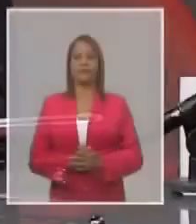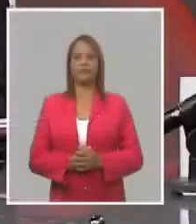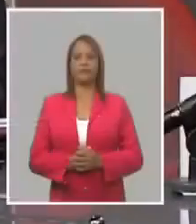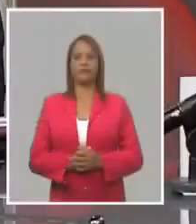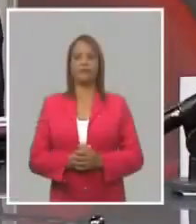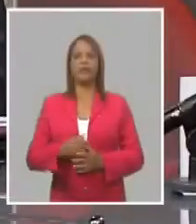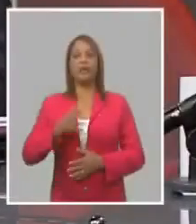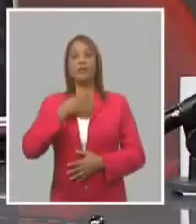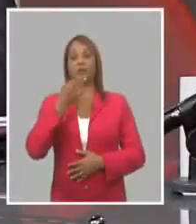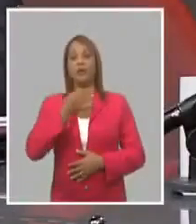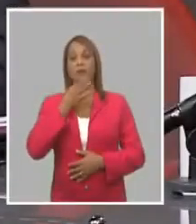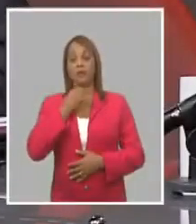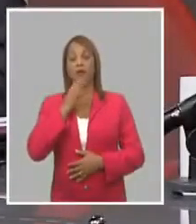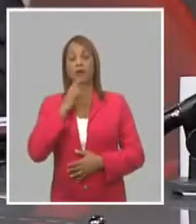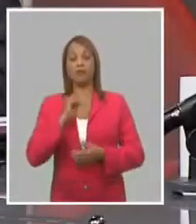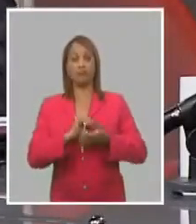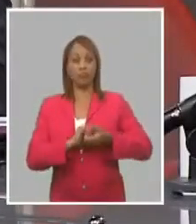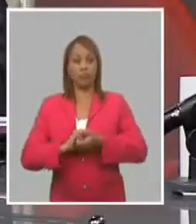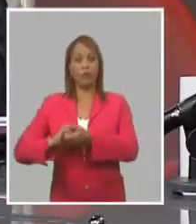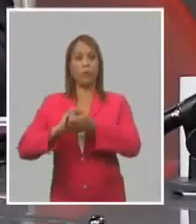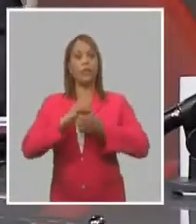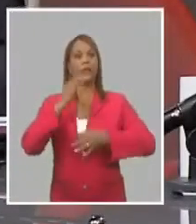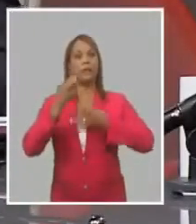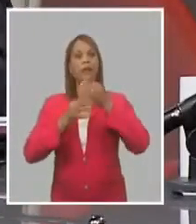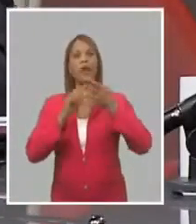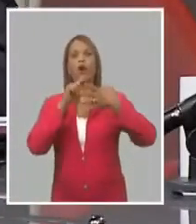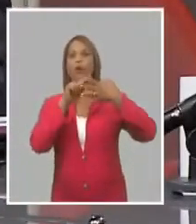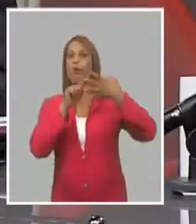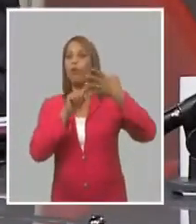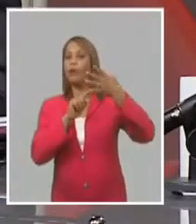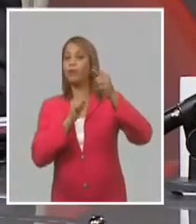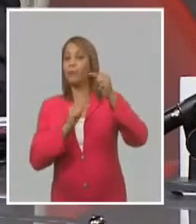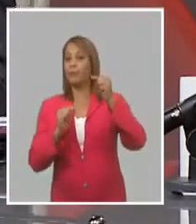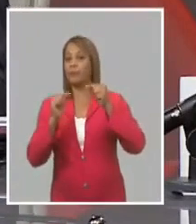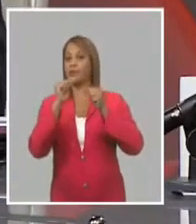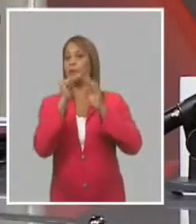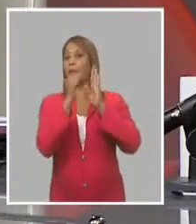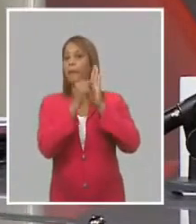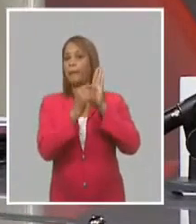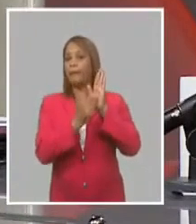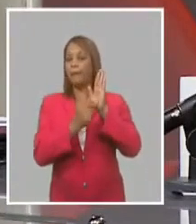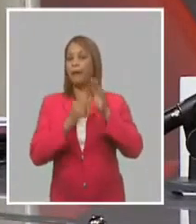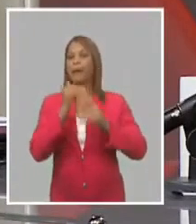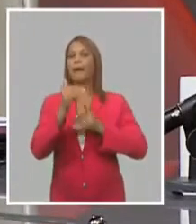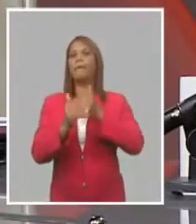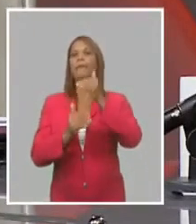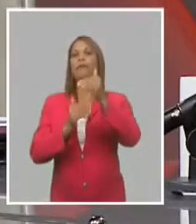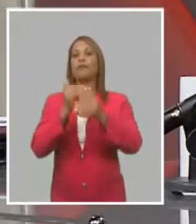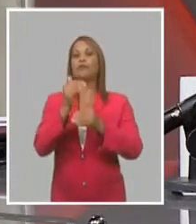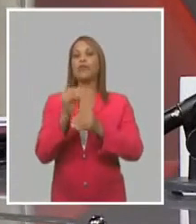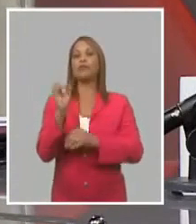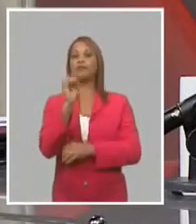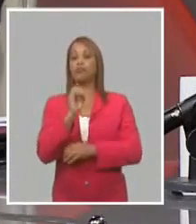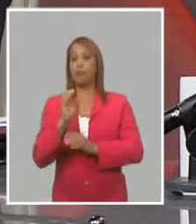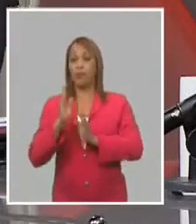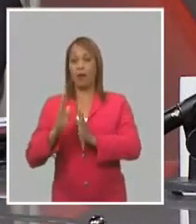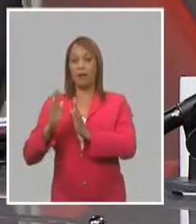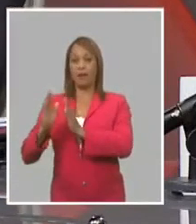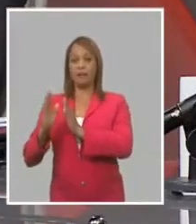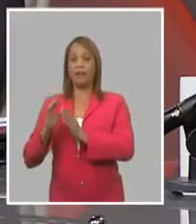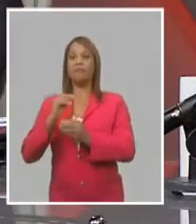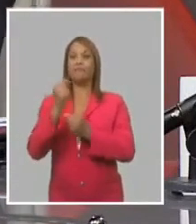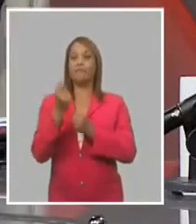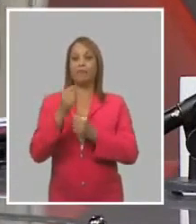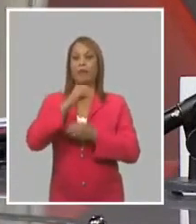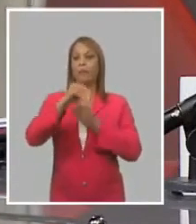Bueno, hablaba el compañero Marino Murillo de cuatro principios o bases fundamentales que tiene todo este proceso de ordenamiento en